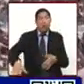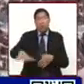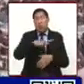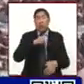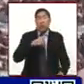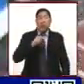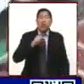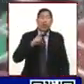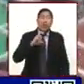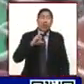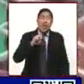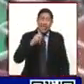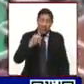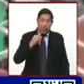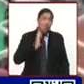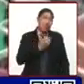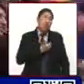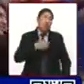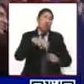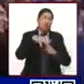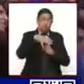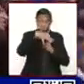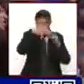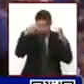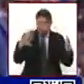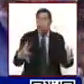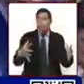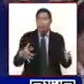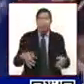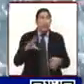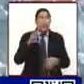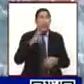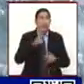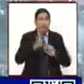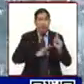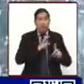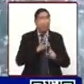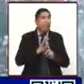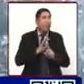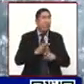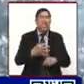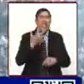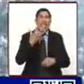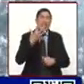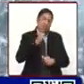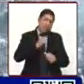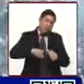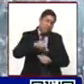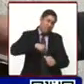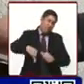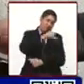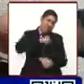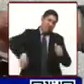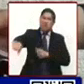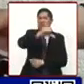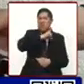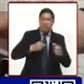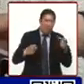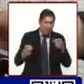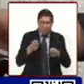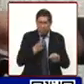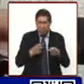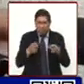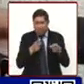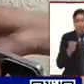UCAEÑE. Nuestro coliseo, que es nuestra sede principal, de las 6 federaciones, 5 anillos a la redonda, ¿no? Y también,